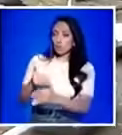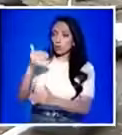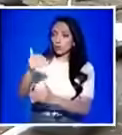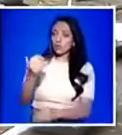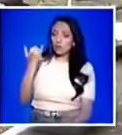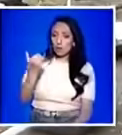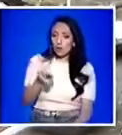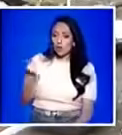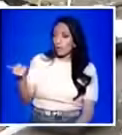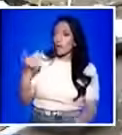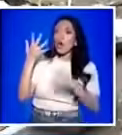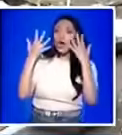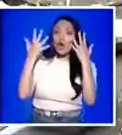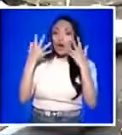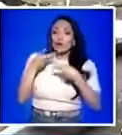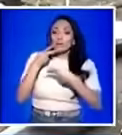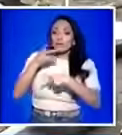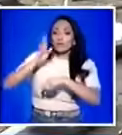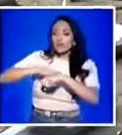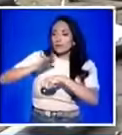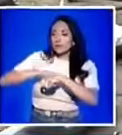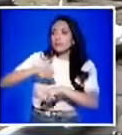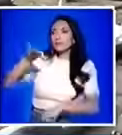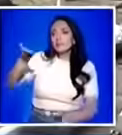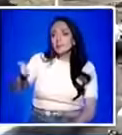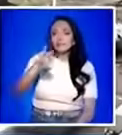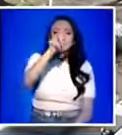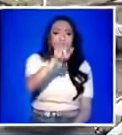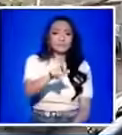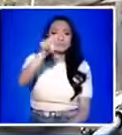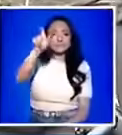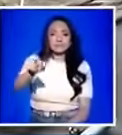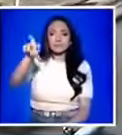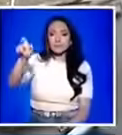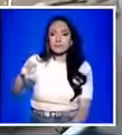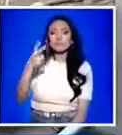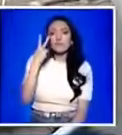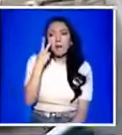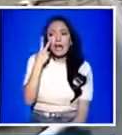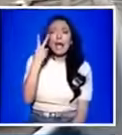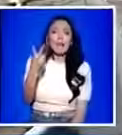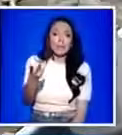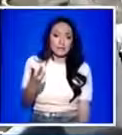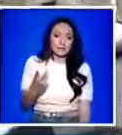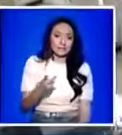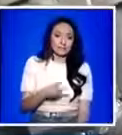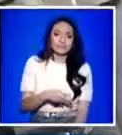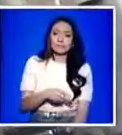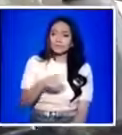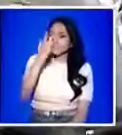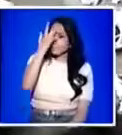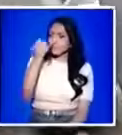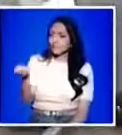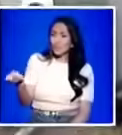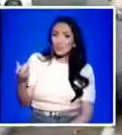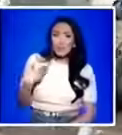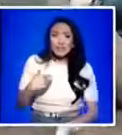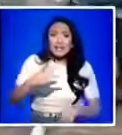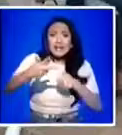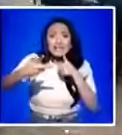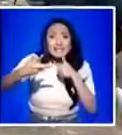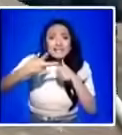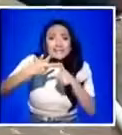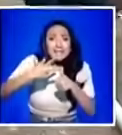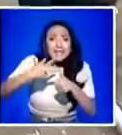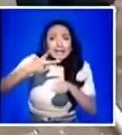también junto con EMOVES, el llamado a los ciudadanos a ser vigilantes. de esto, porque nos comentan que es la tercera vez